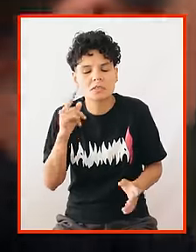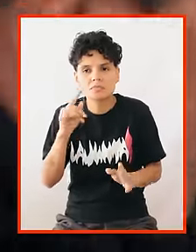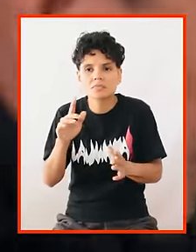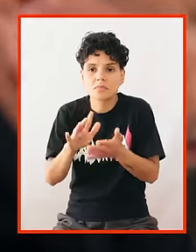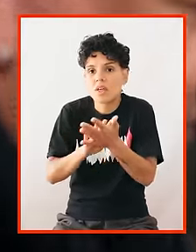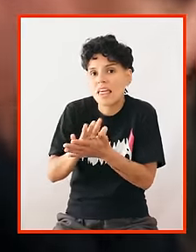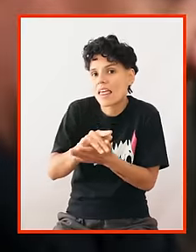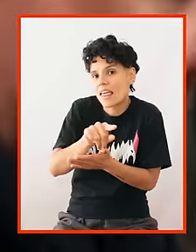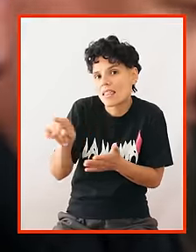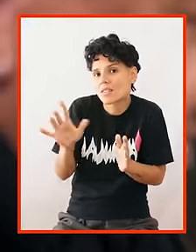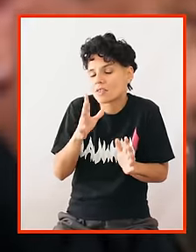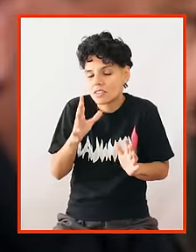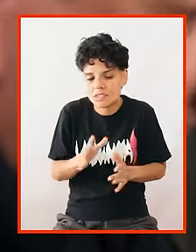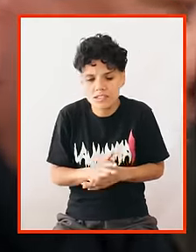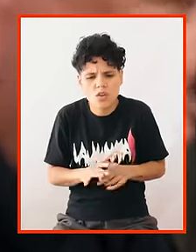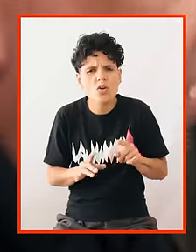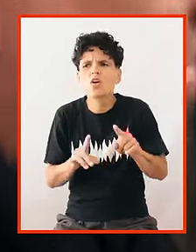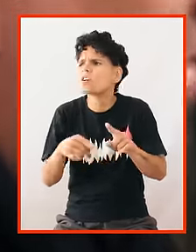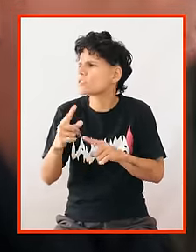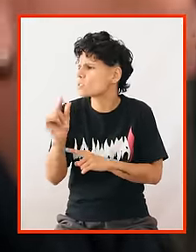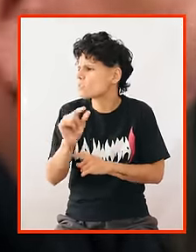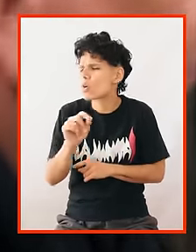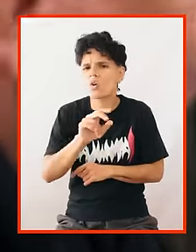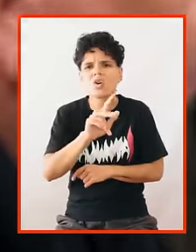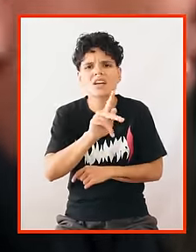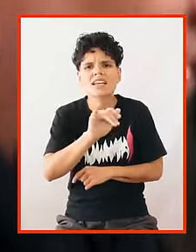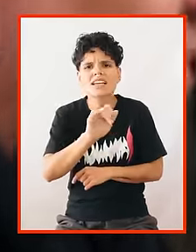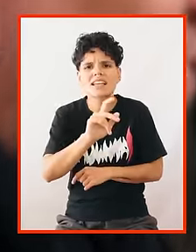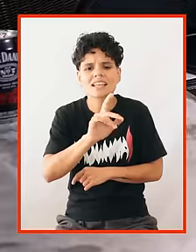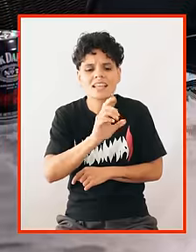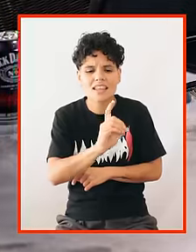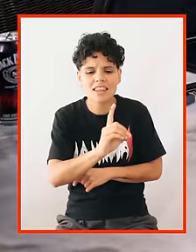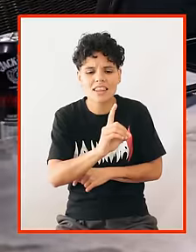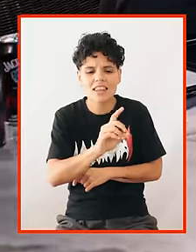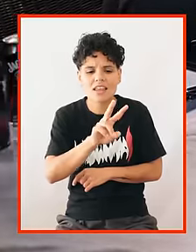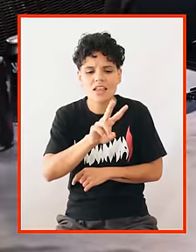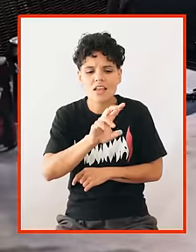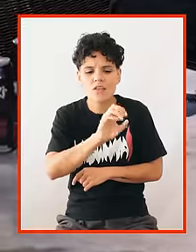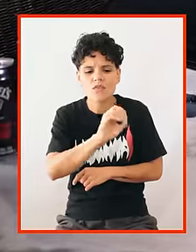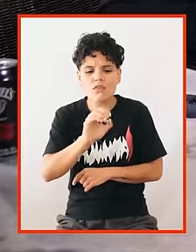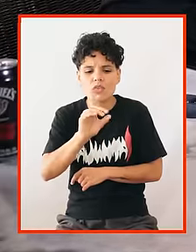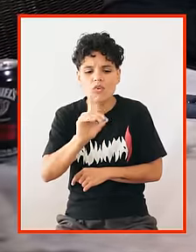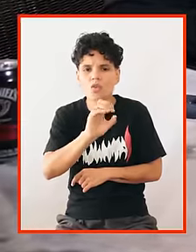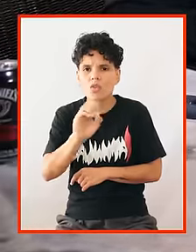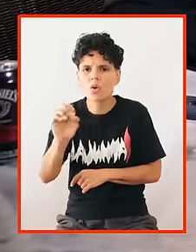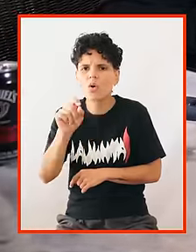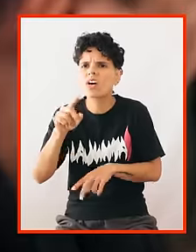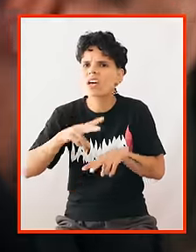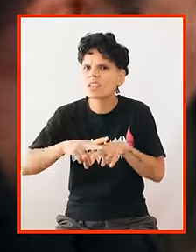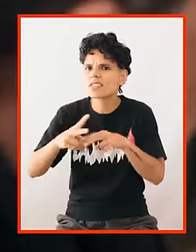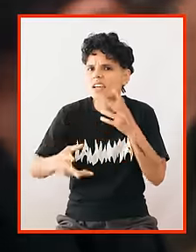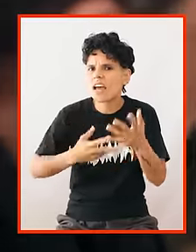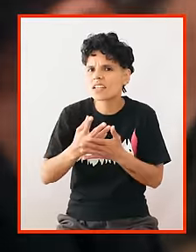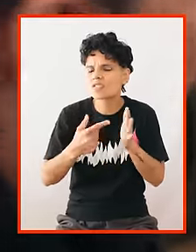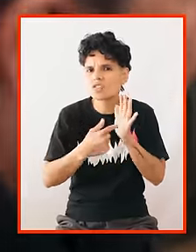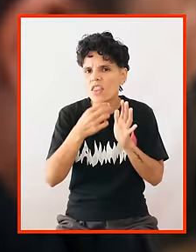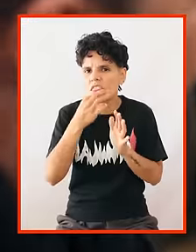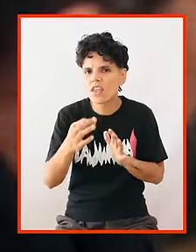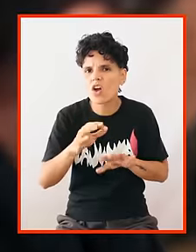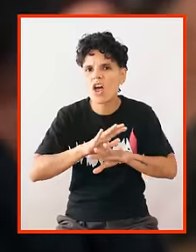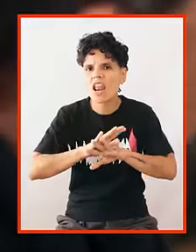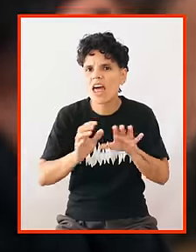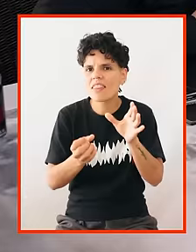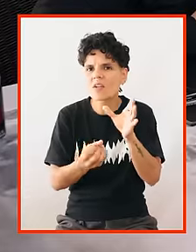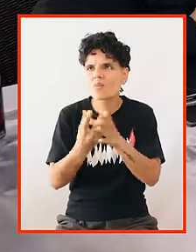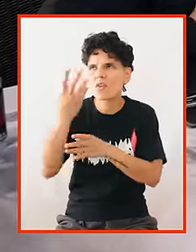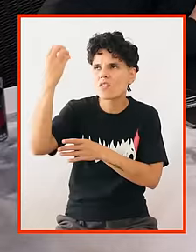un par de semanas un chico que se llama, ¿cómo se llama? Kid Voodoo. Kid Voodoo. Hizo un cover de Nada Nuevo Bajo el Sol en un concierto que dio y como que justo nos